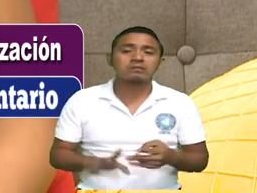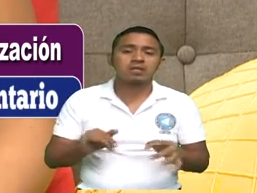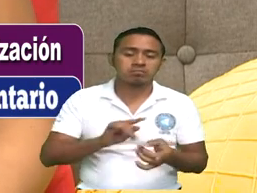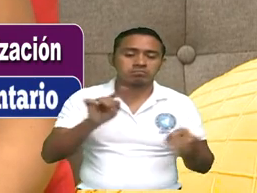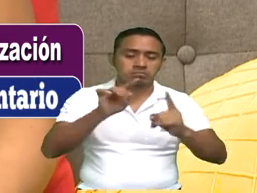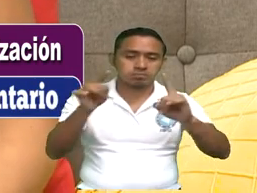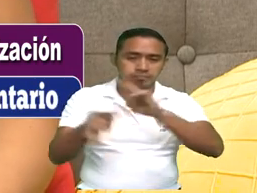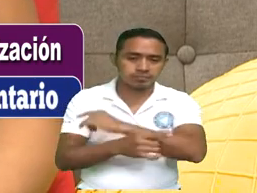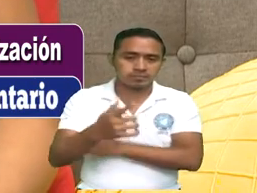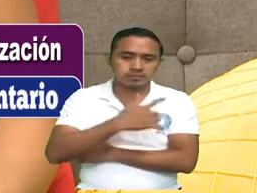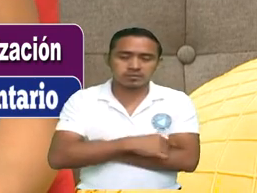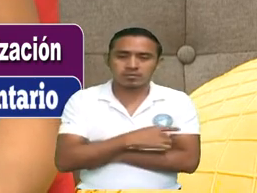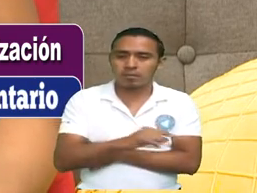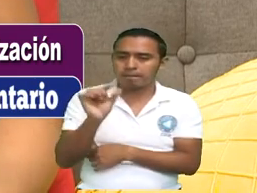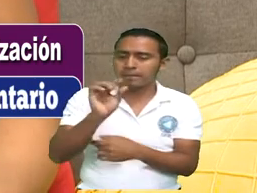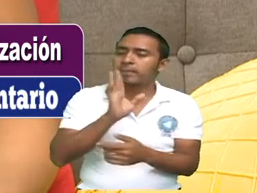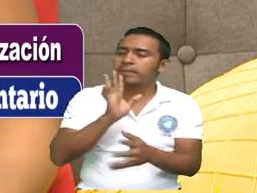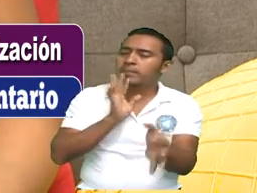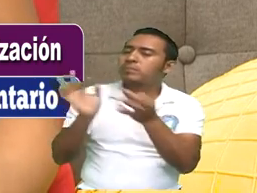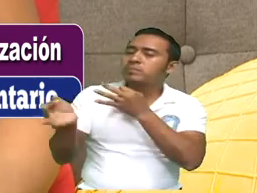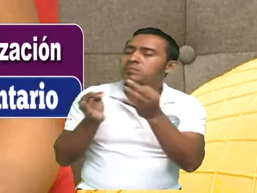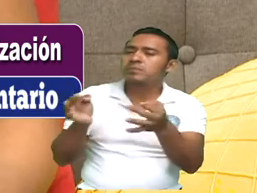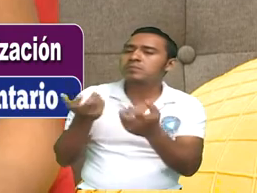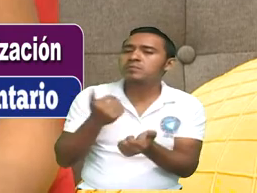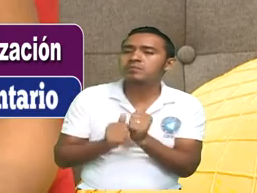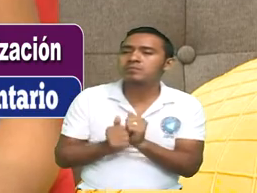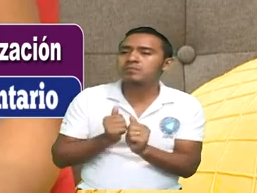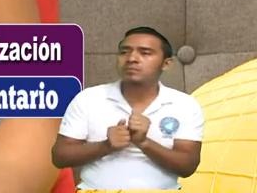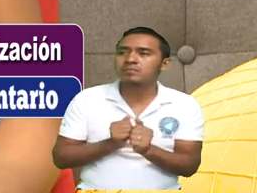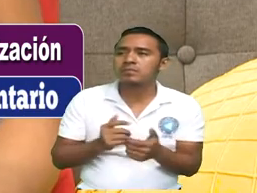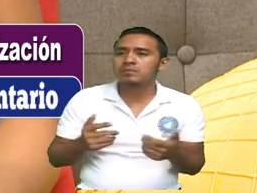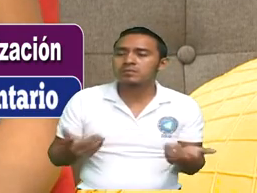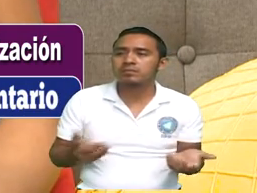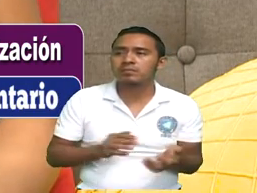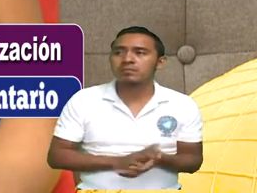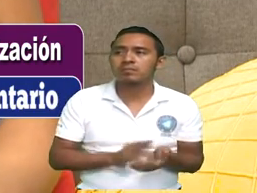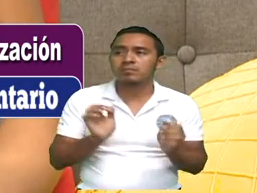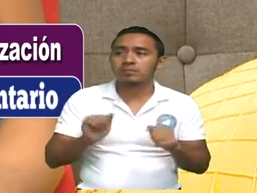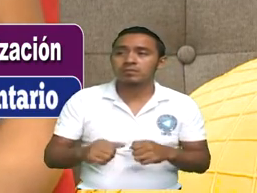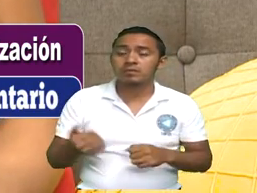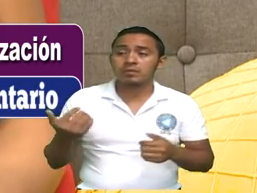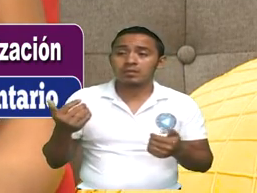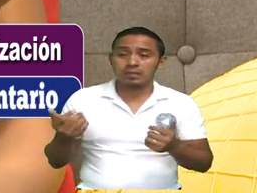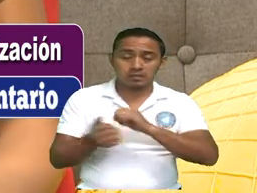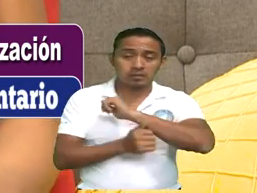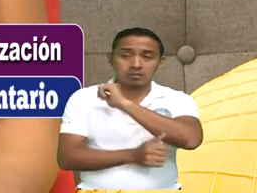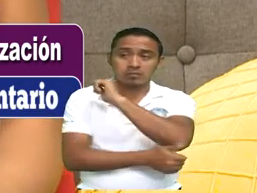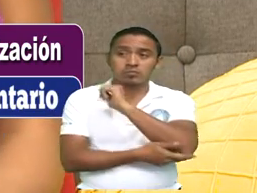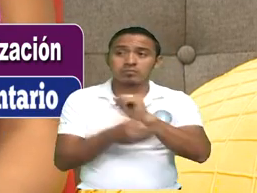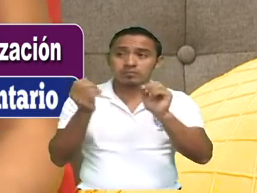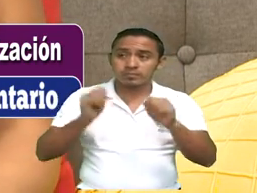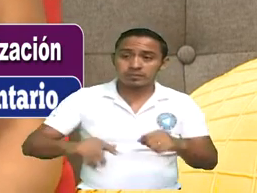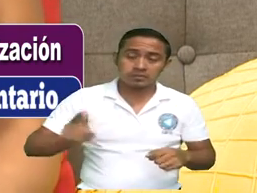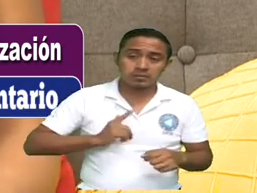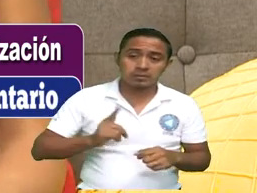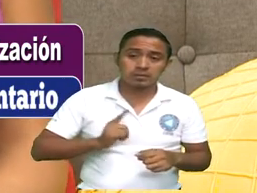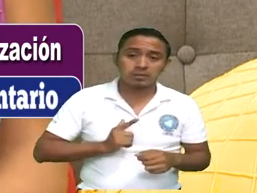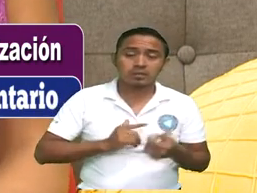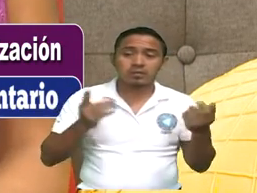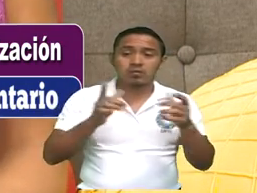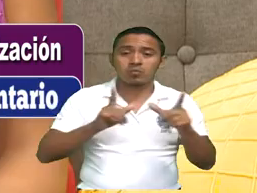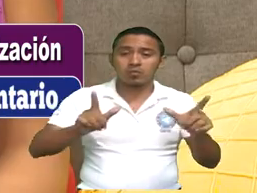escuelas. Cuénteme un poco del impacto que puede tener para el estudiante el hecho de que cuente con un